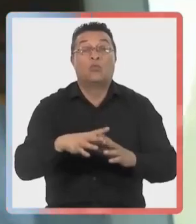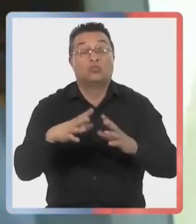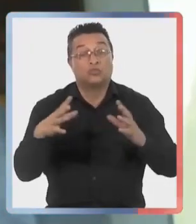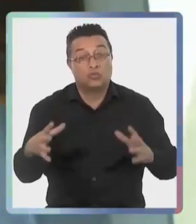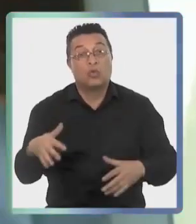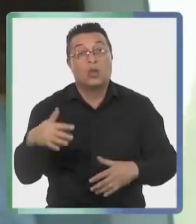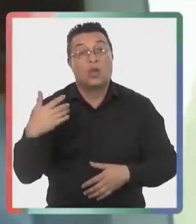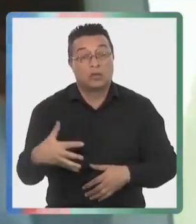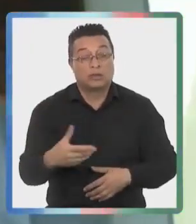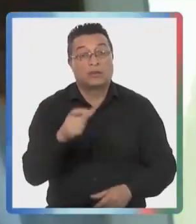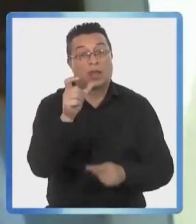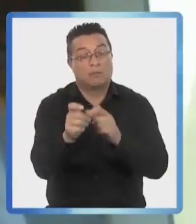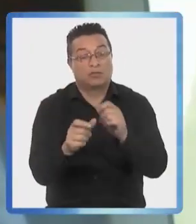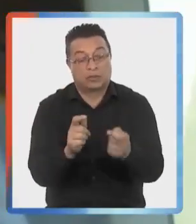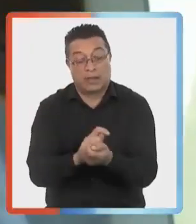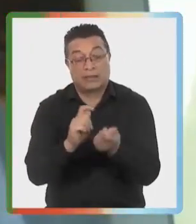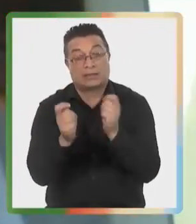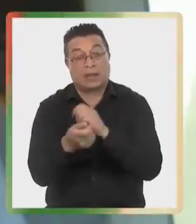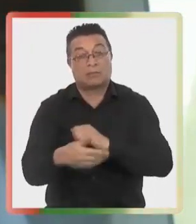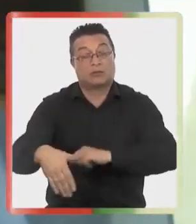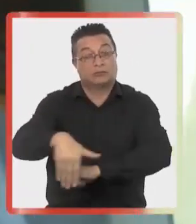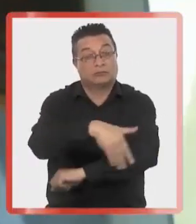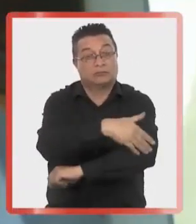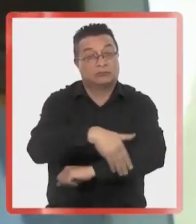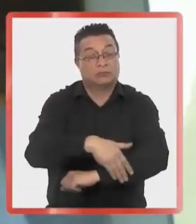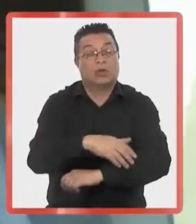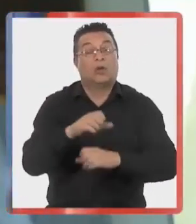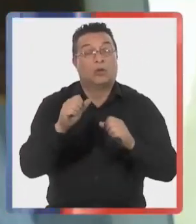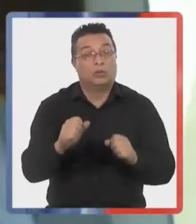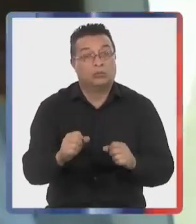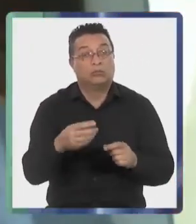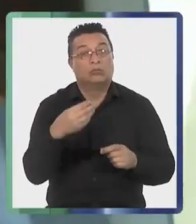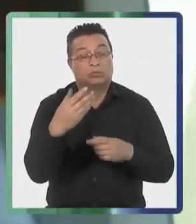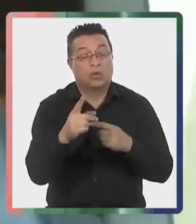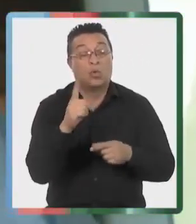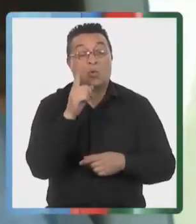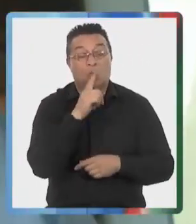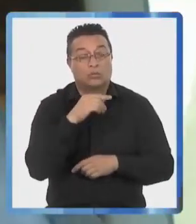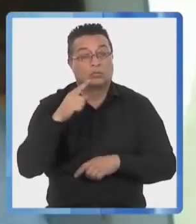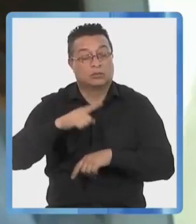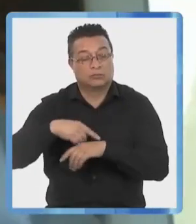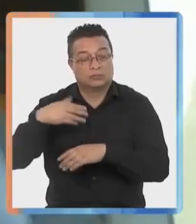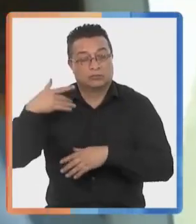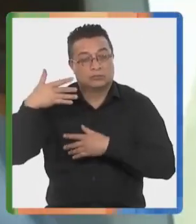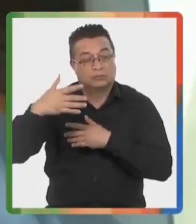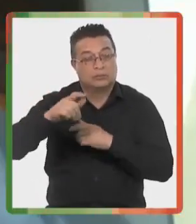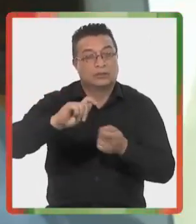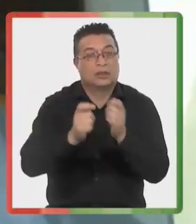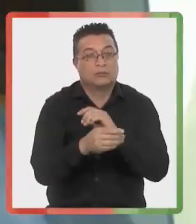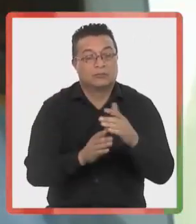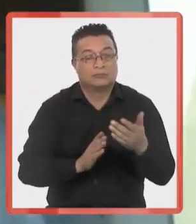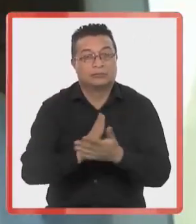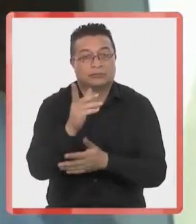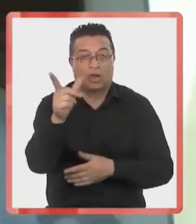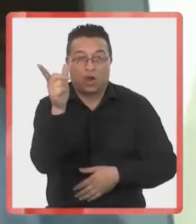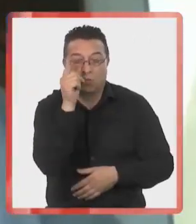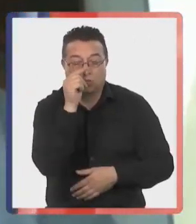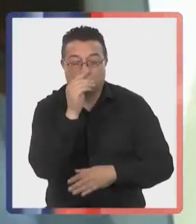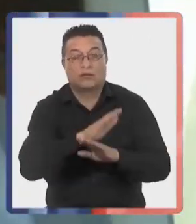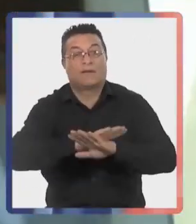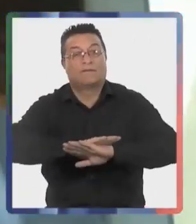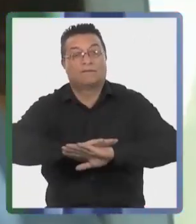muy importante las personas que han cambiado domicilio en los periodos que se han podido. En el último periodo de cambio que partió en octubre